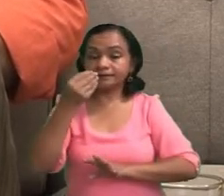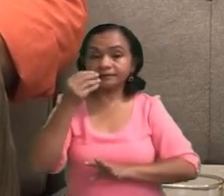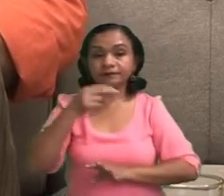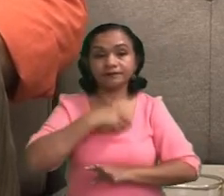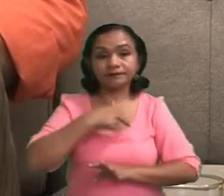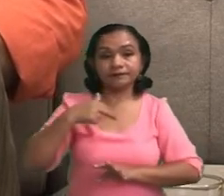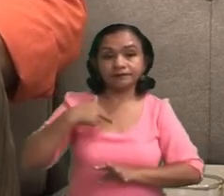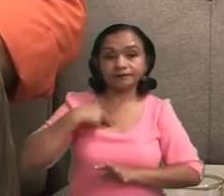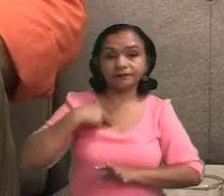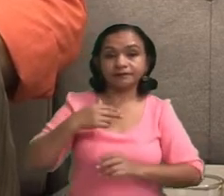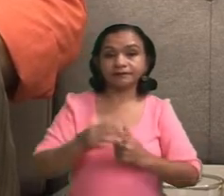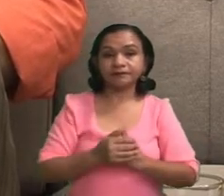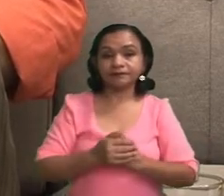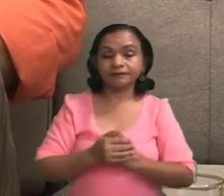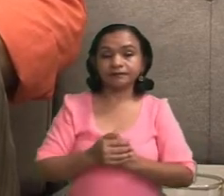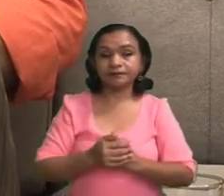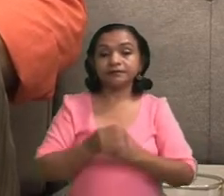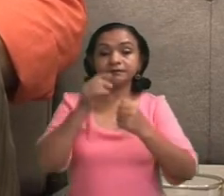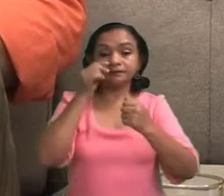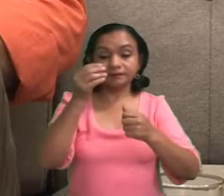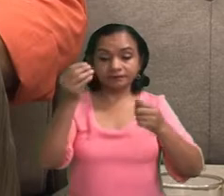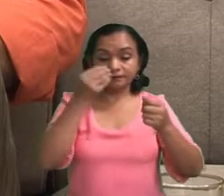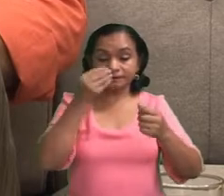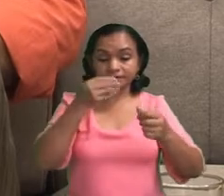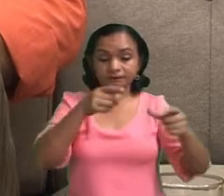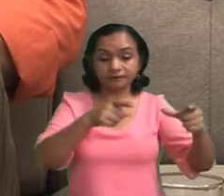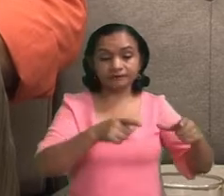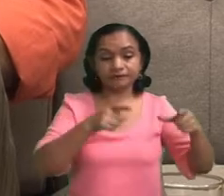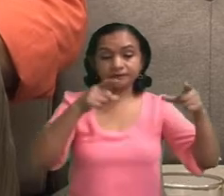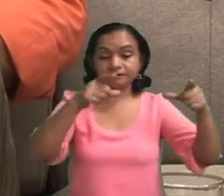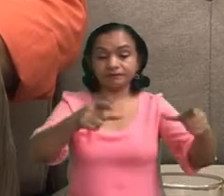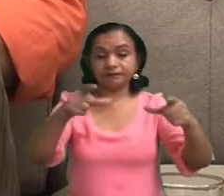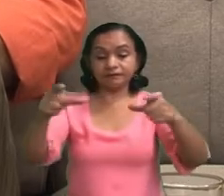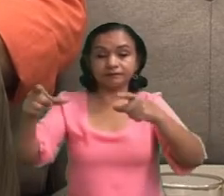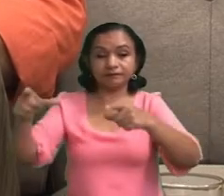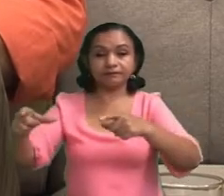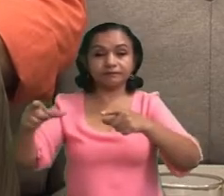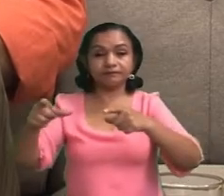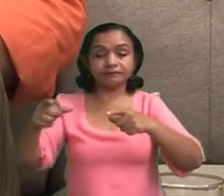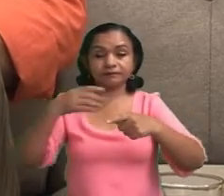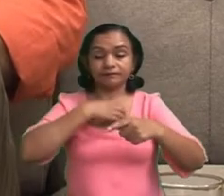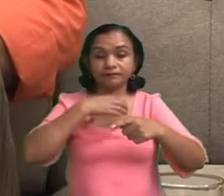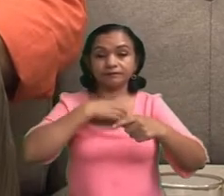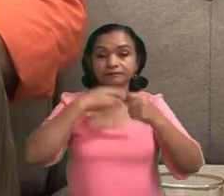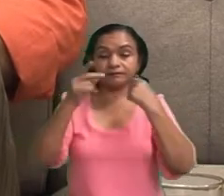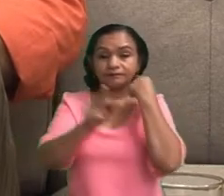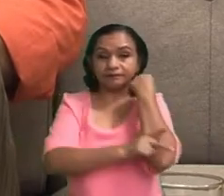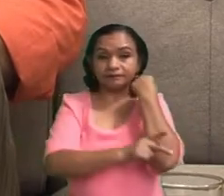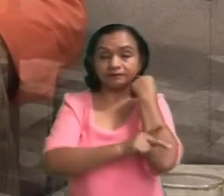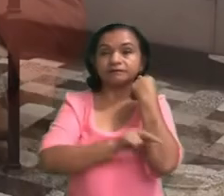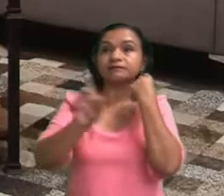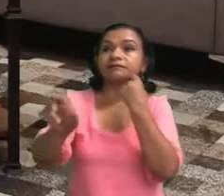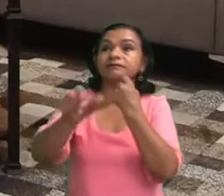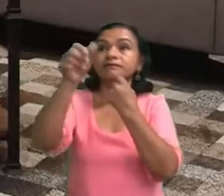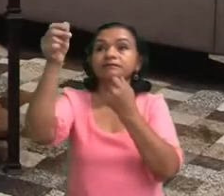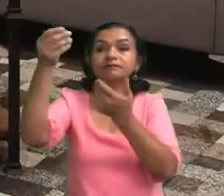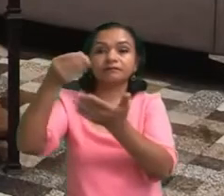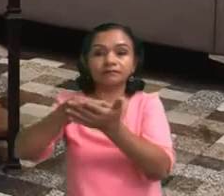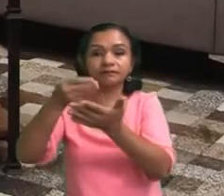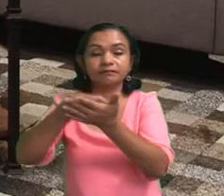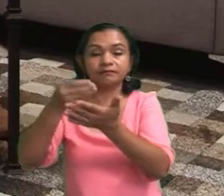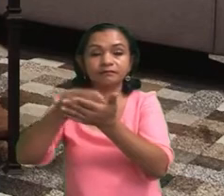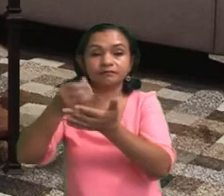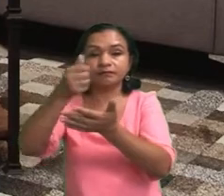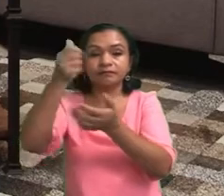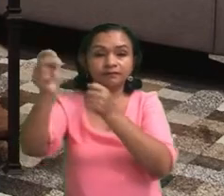hecho de que esa alimentación que hay surja de tu país. Soberanía. O sea, que esta soberanía